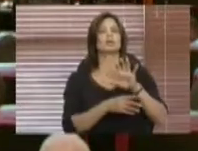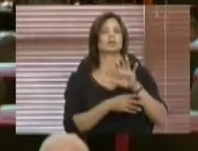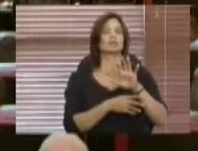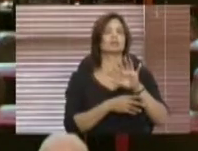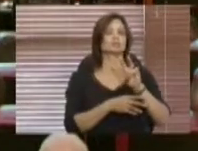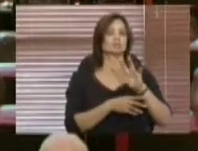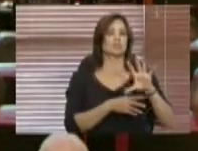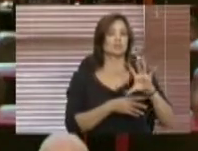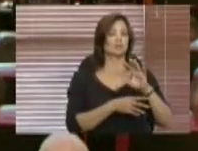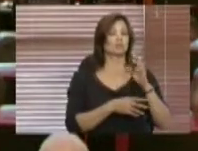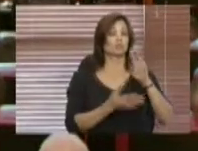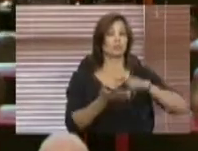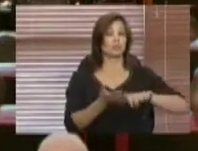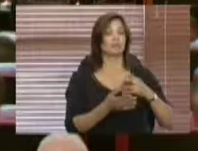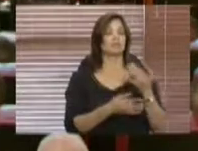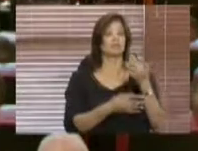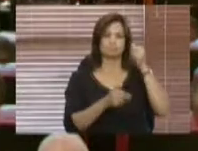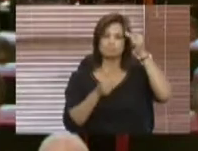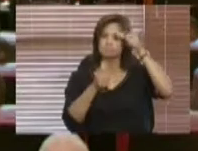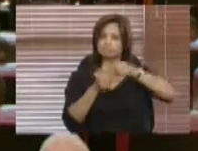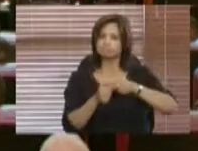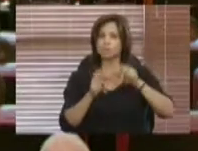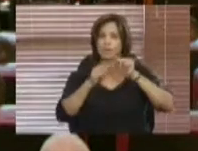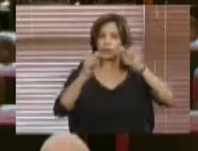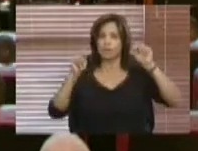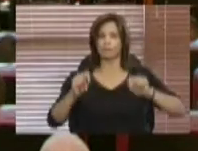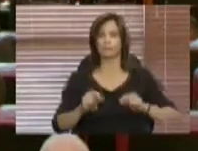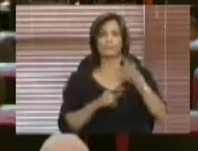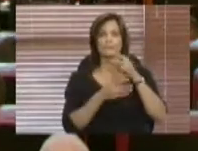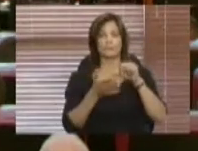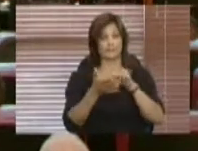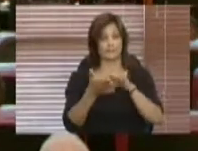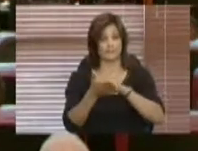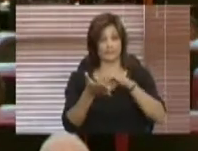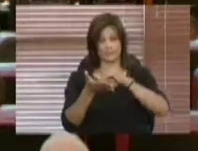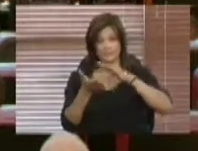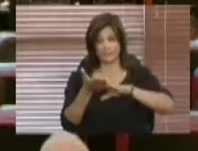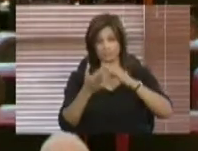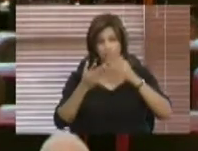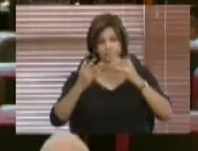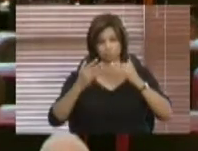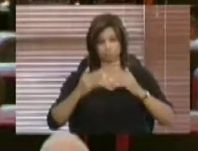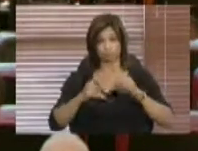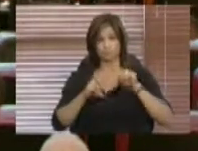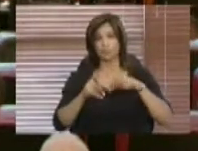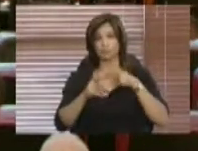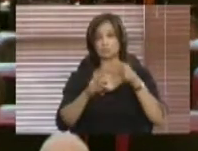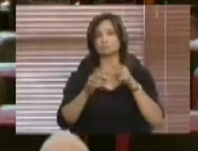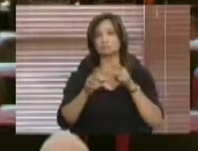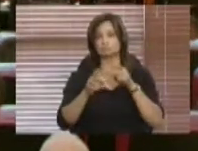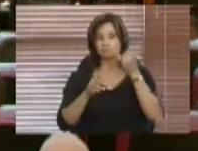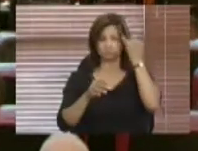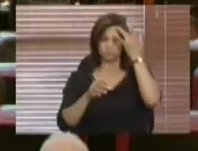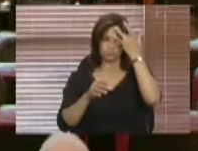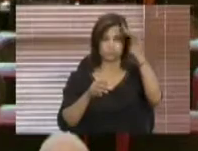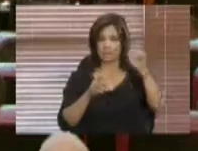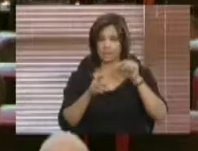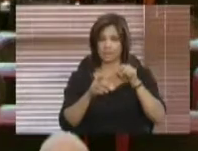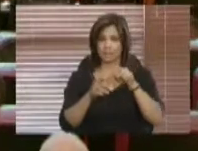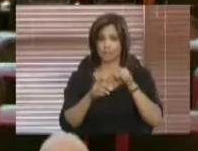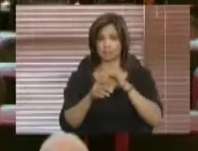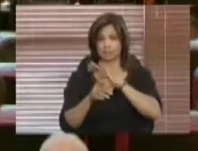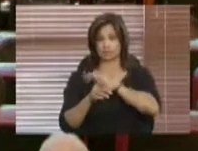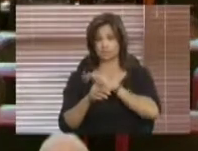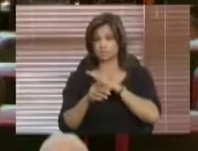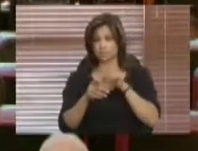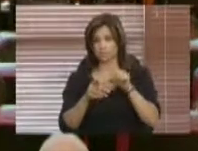575-2015, el Tribunal recordó que las fichas de registro de control e inteligencia